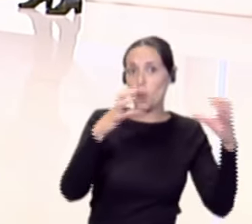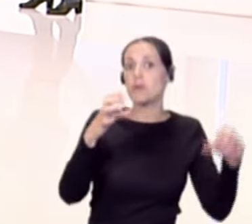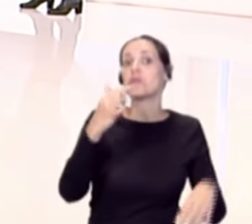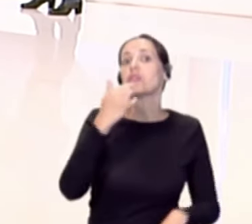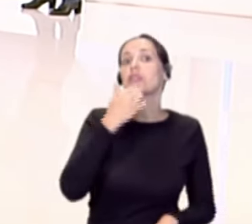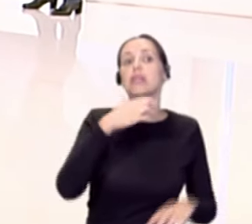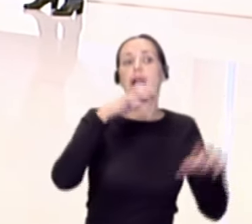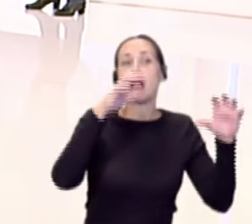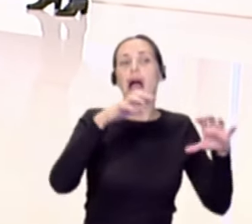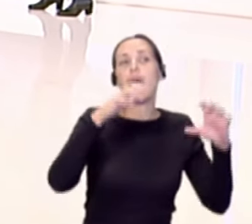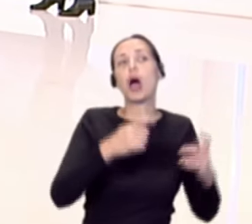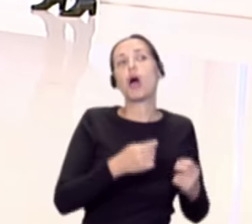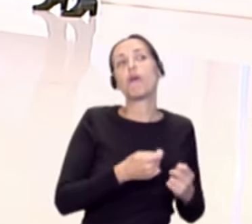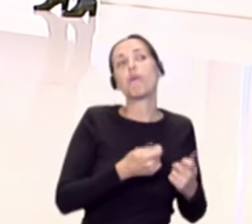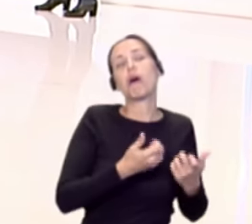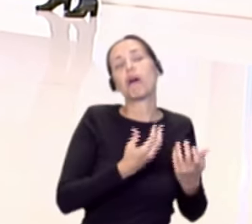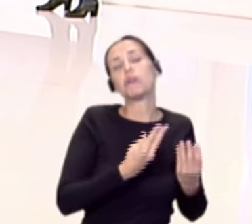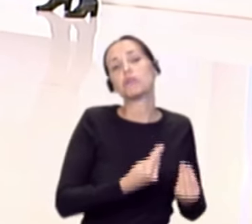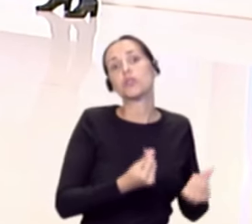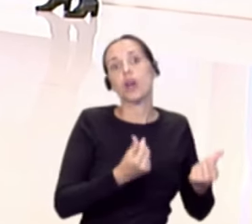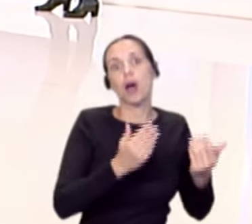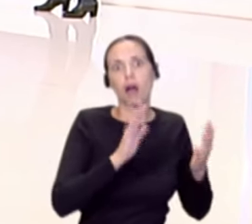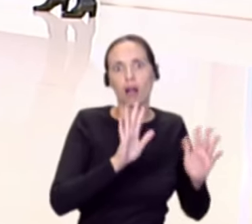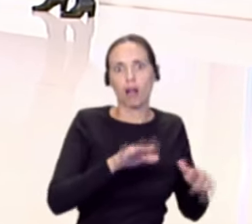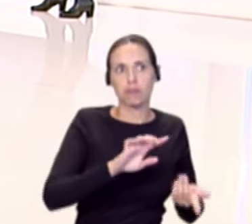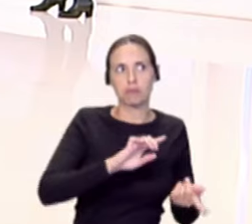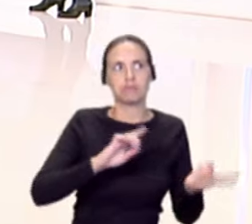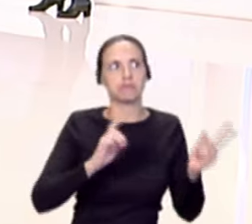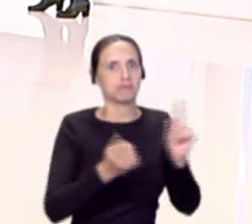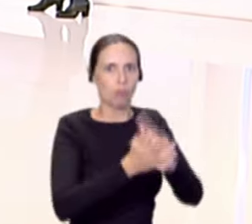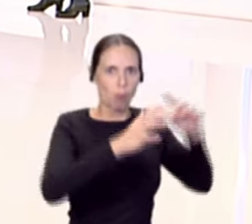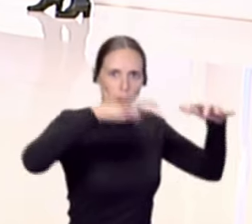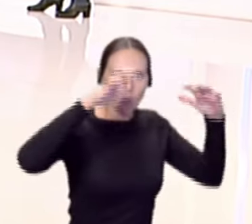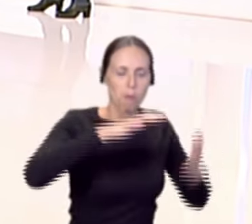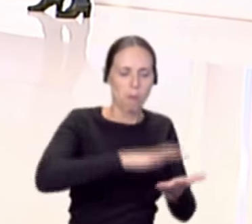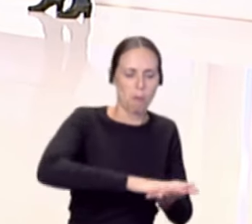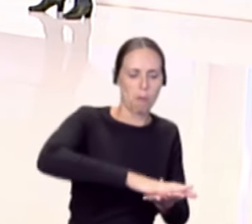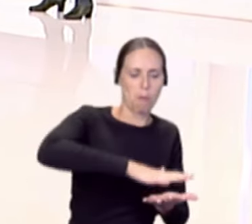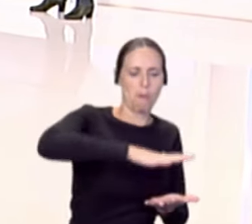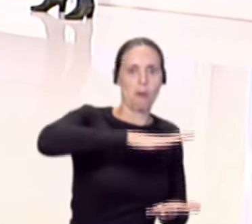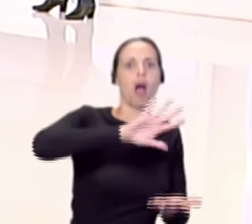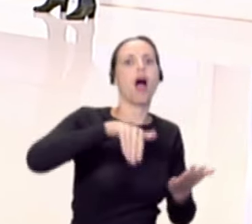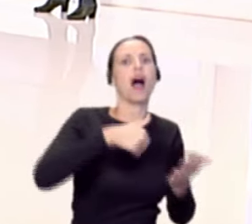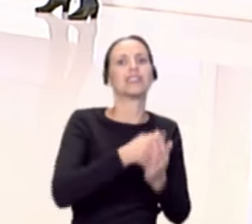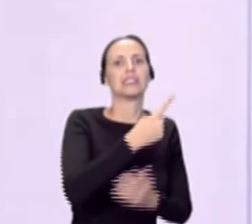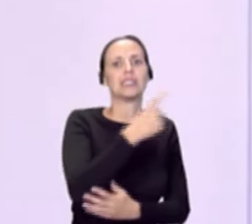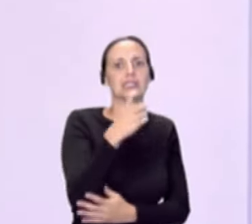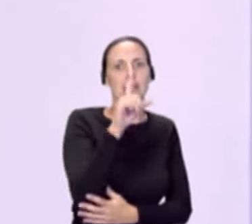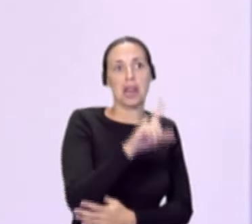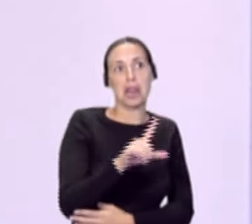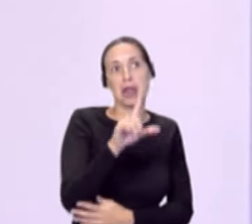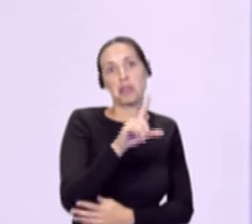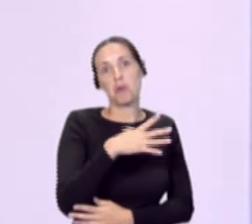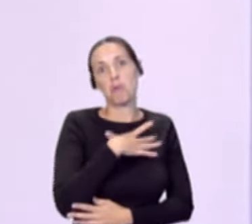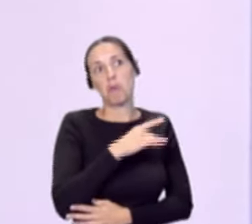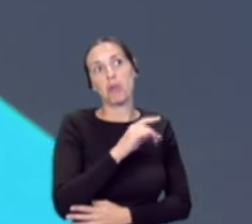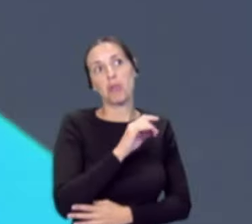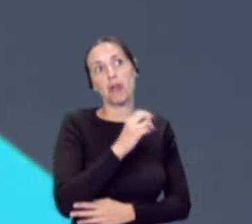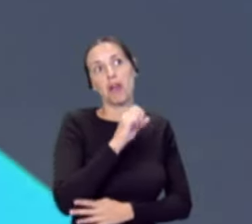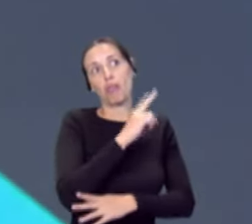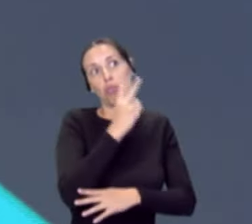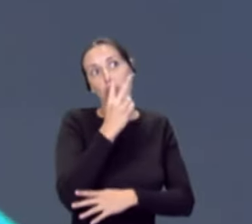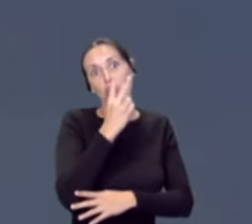de forma débil, pero ha habido ocasiones que esas precipitaciones llegan a dejar acumulados de más de 100 litros en, bueno, pues 48 horas, Vicky. Y es